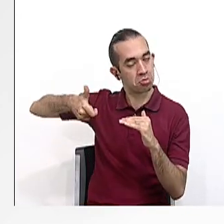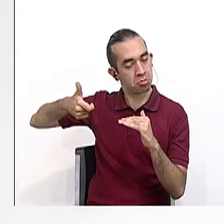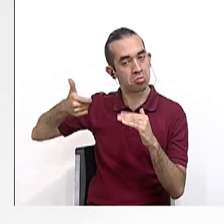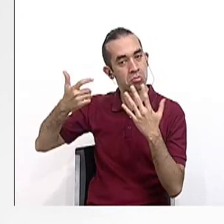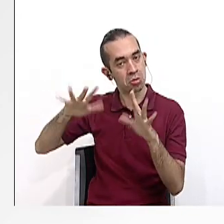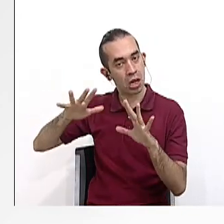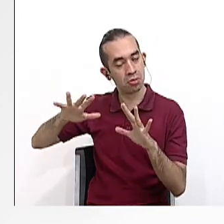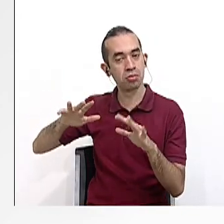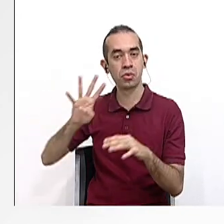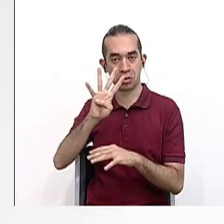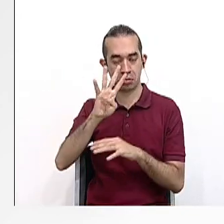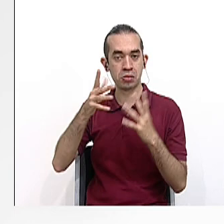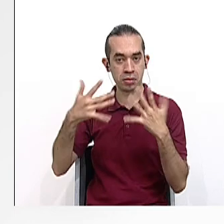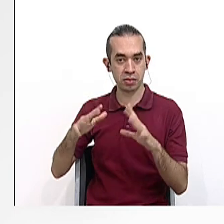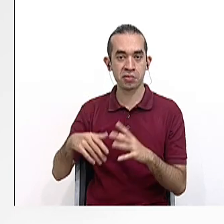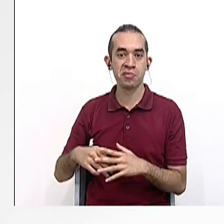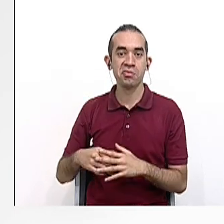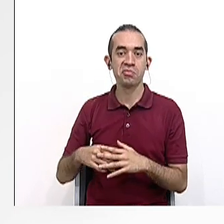Listo, 4.